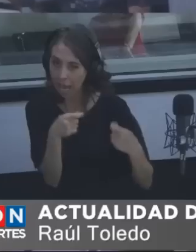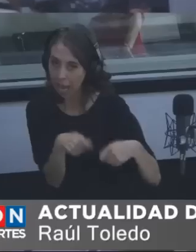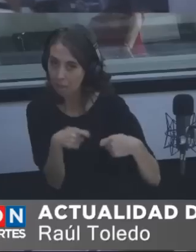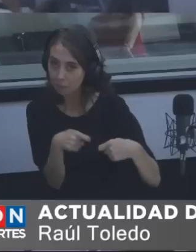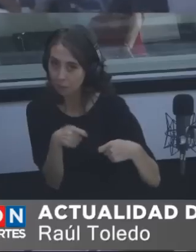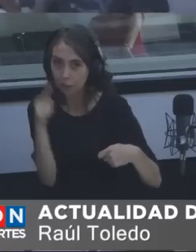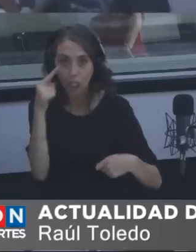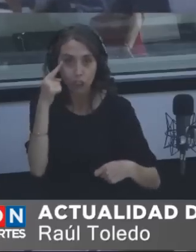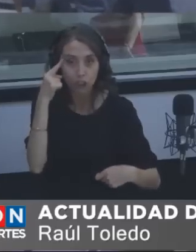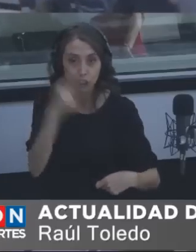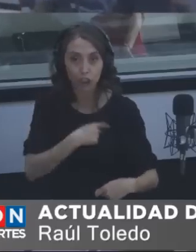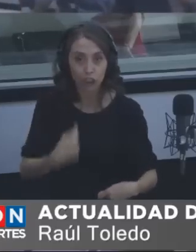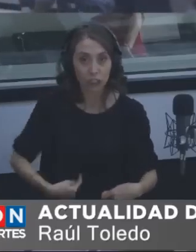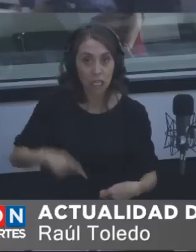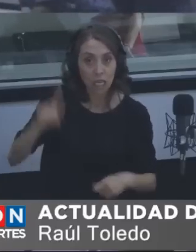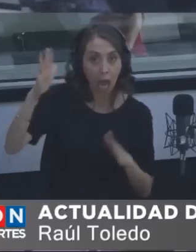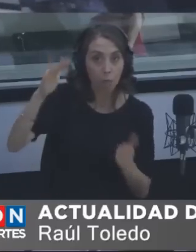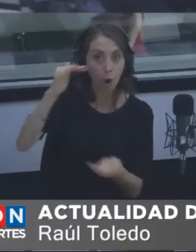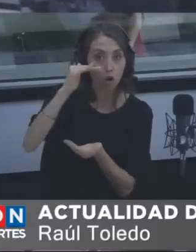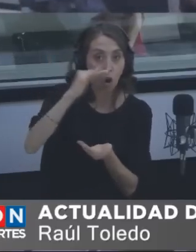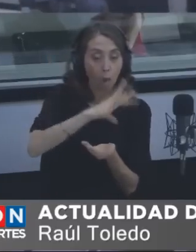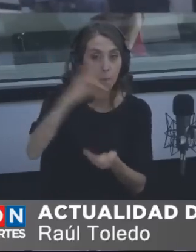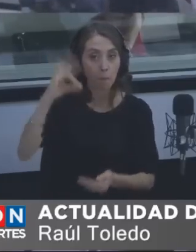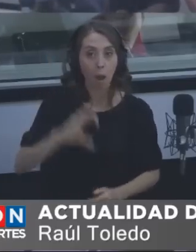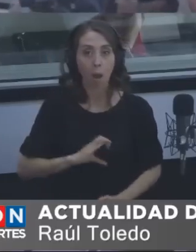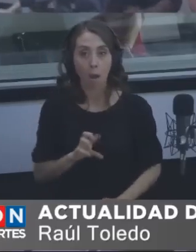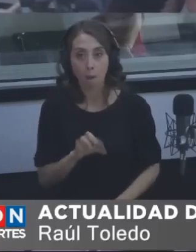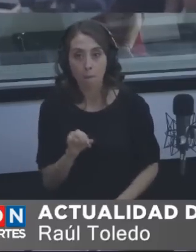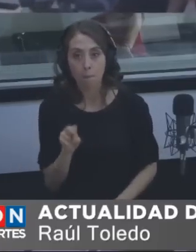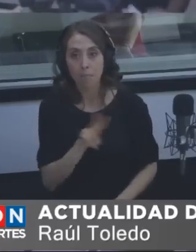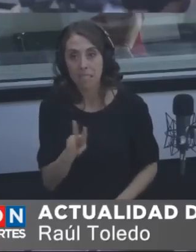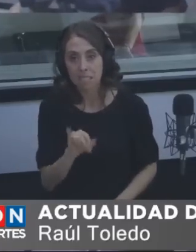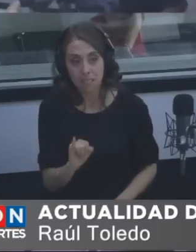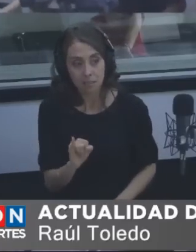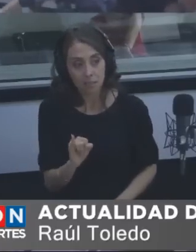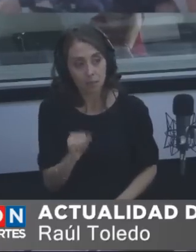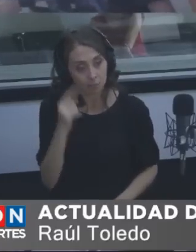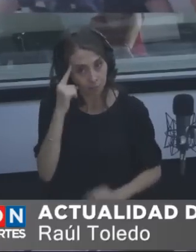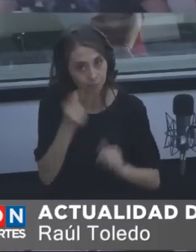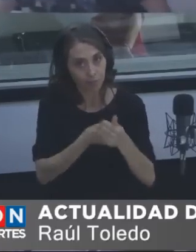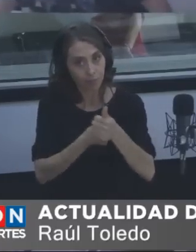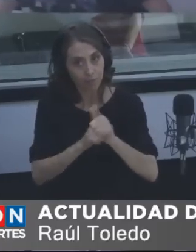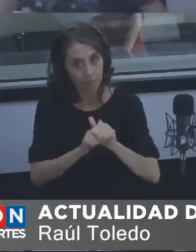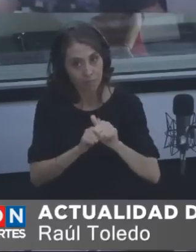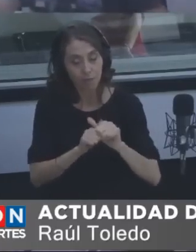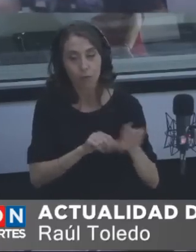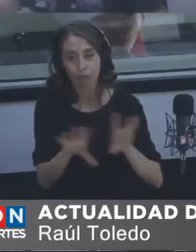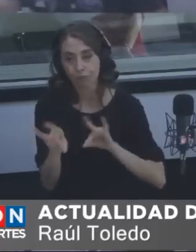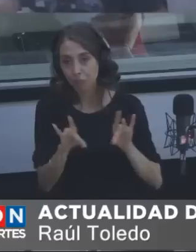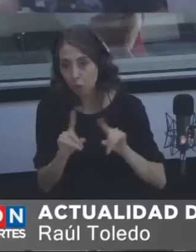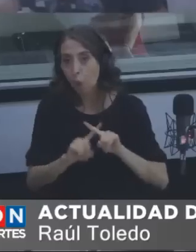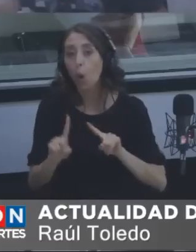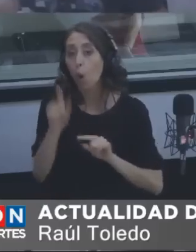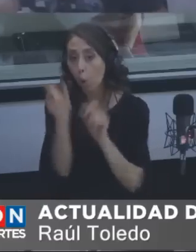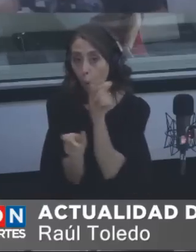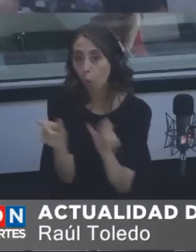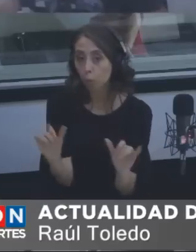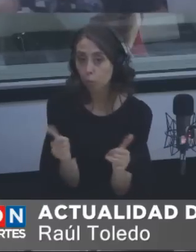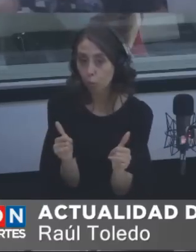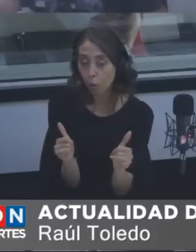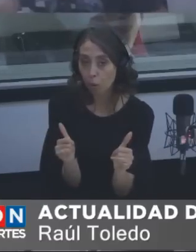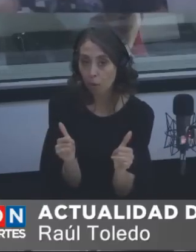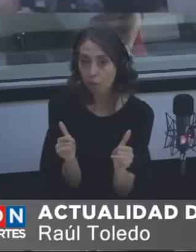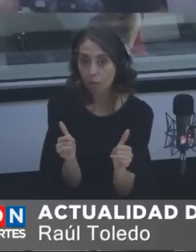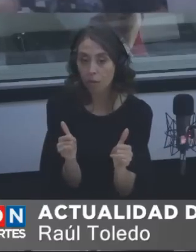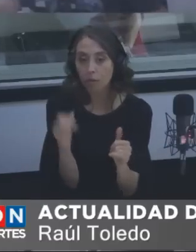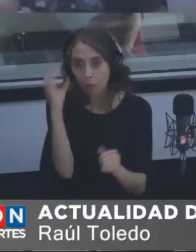porque puede ser uno de los elementos que va a estar ahí con Juan Antonio Pizzi pensando ya en este desafío de la selección. Y hay otros jugadores que están cortados y que